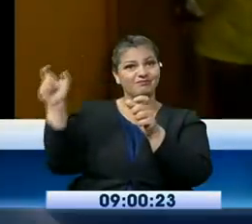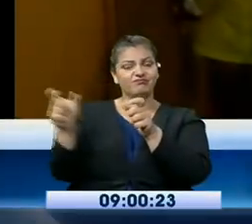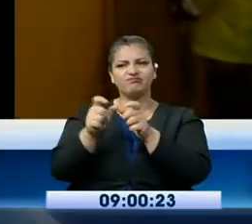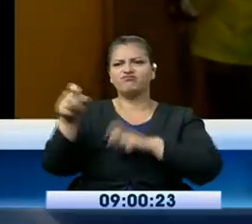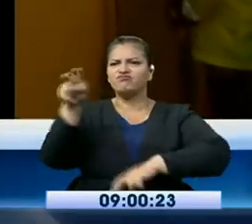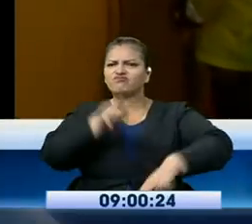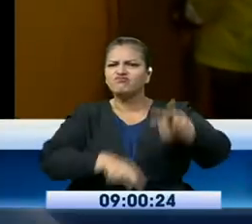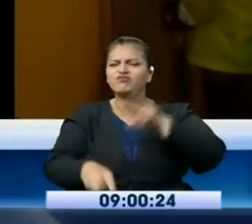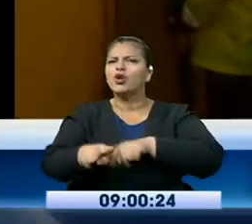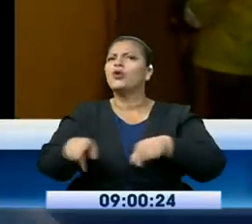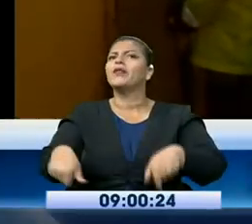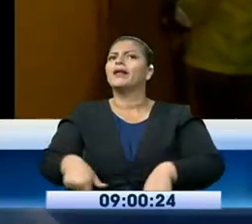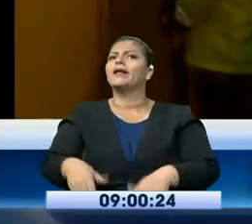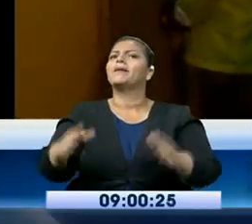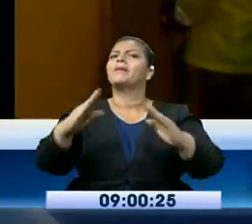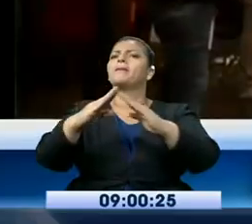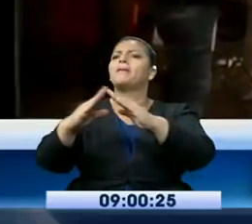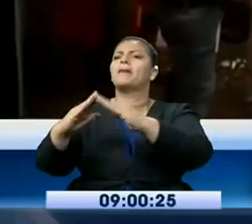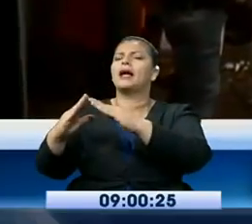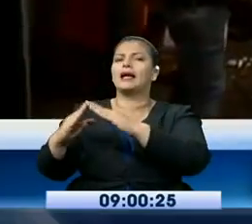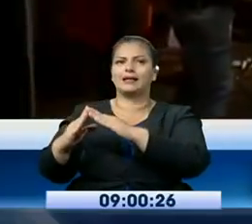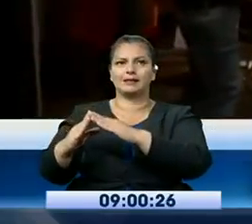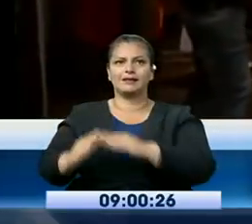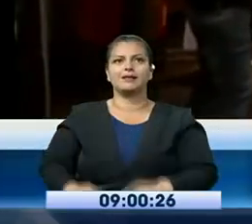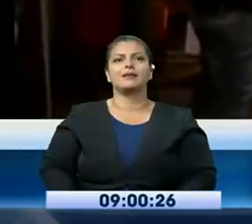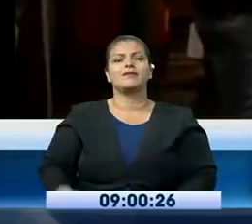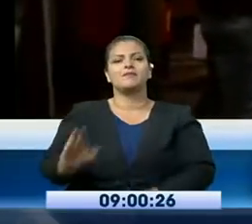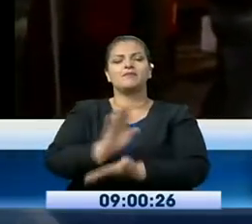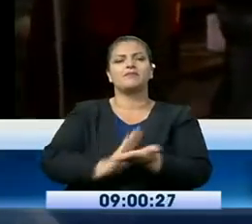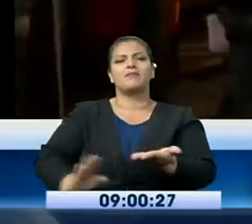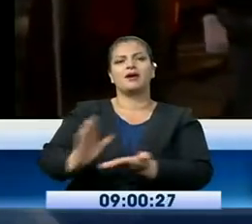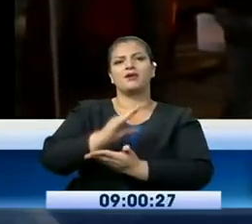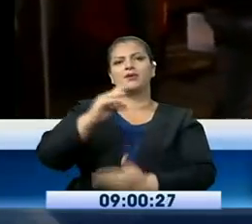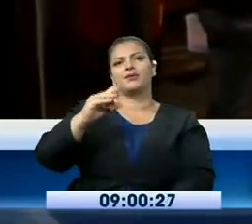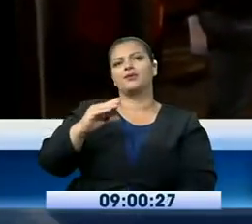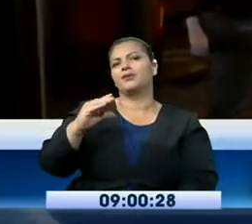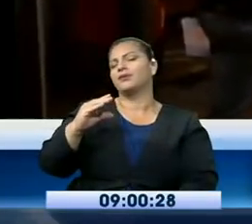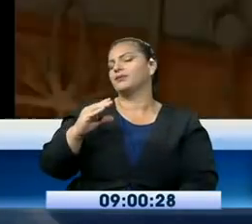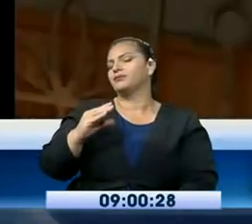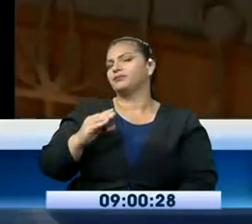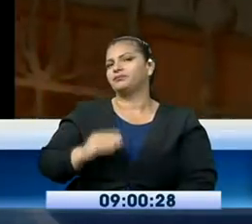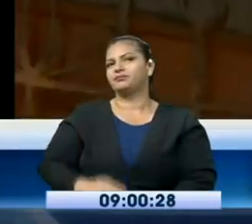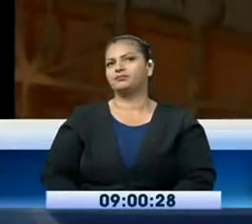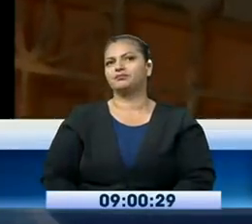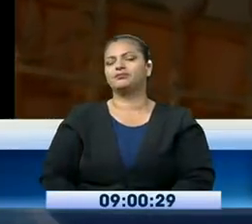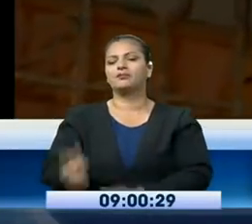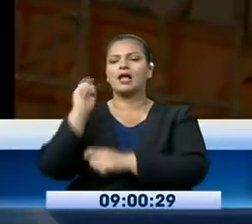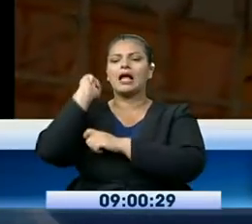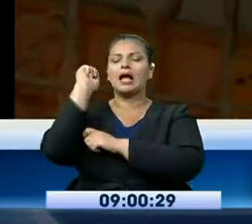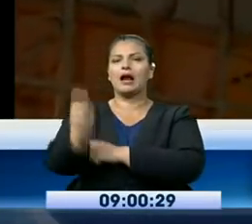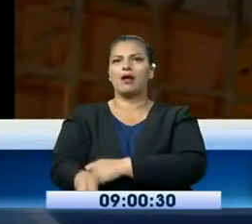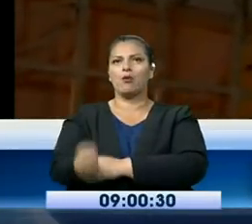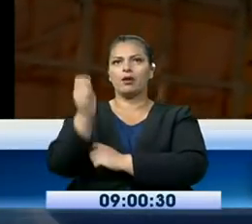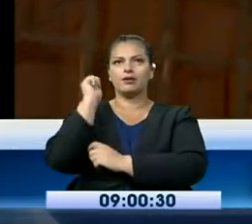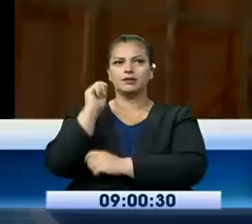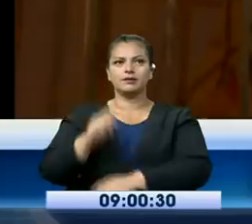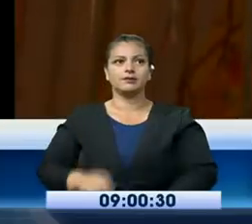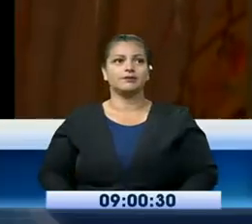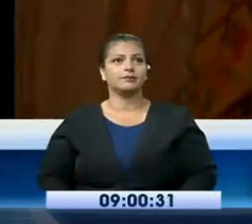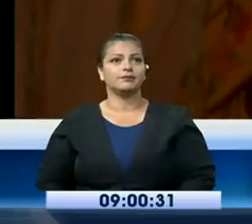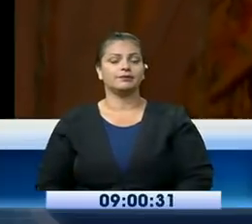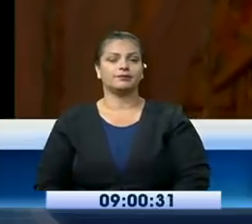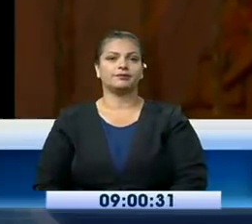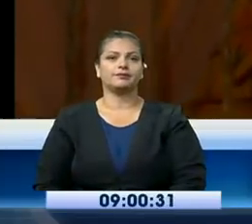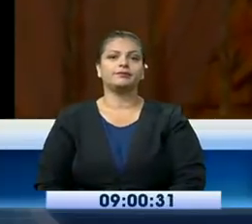caraguay con cuatro órdenes de allanamiento en las viviendas de intervenir los agentes encontraron cientos de dosis